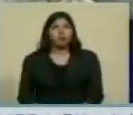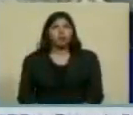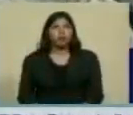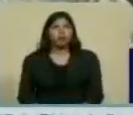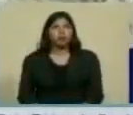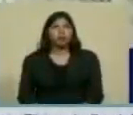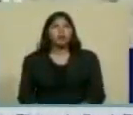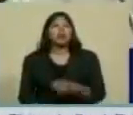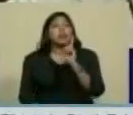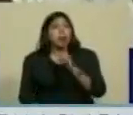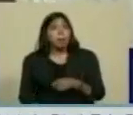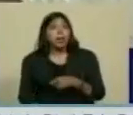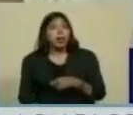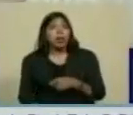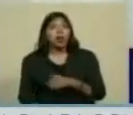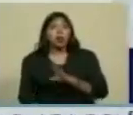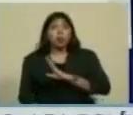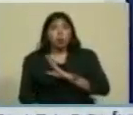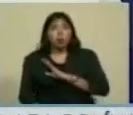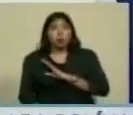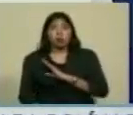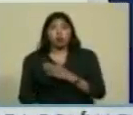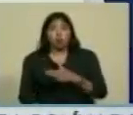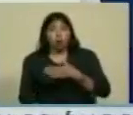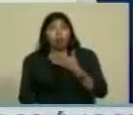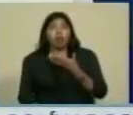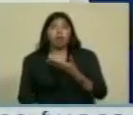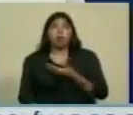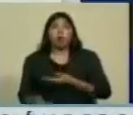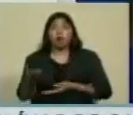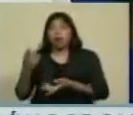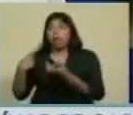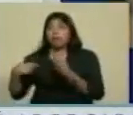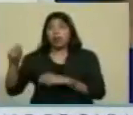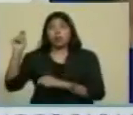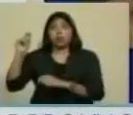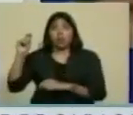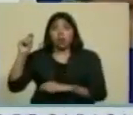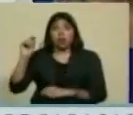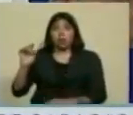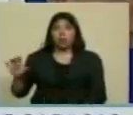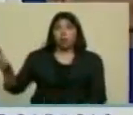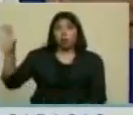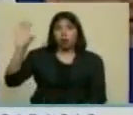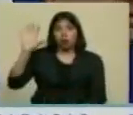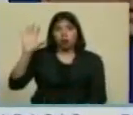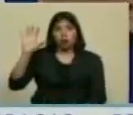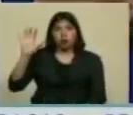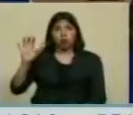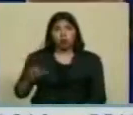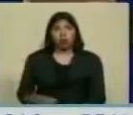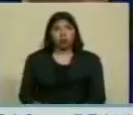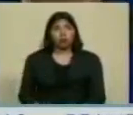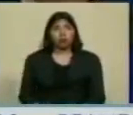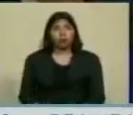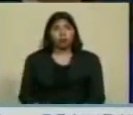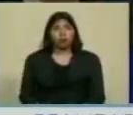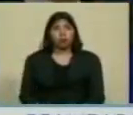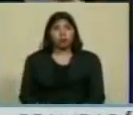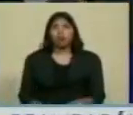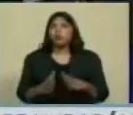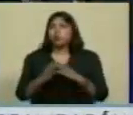También nuestra capacidad de exportar. Nosotros creemos que en todos nuestros centros de